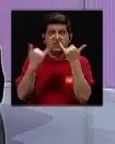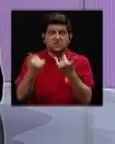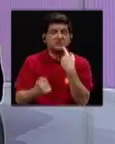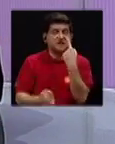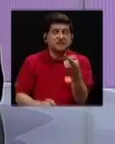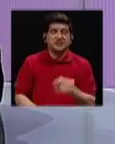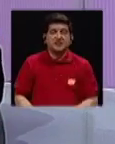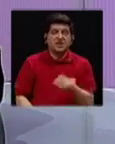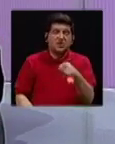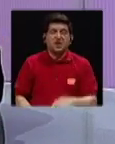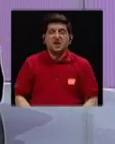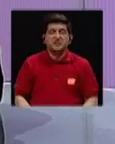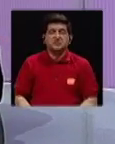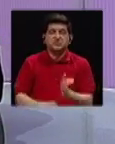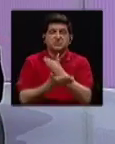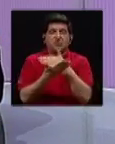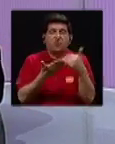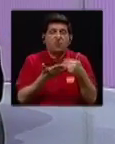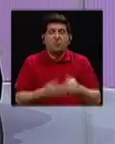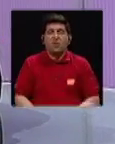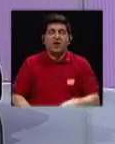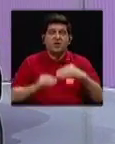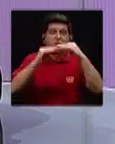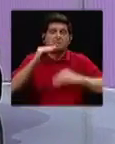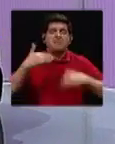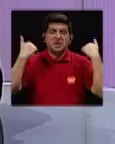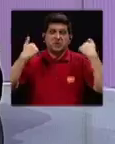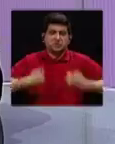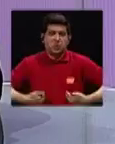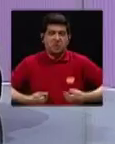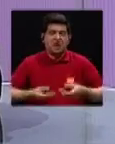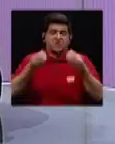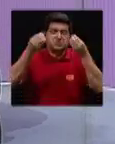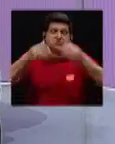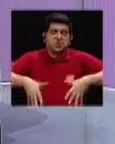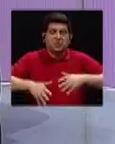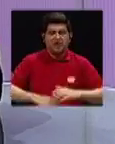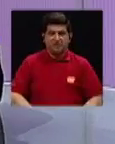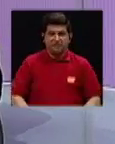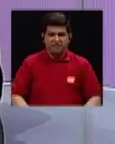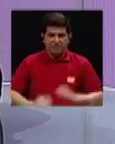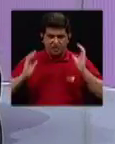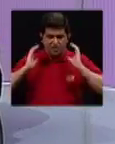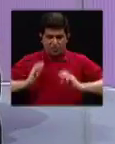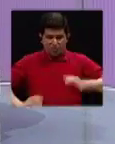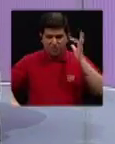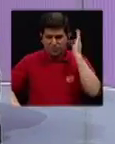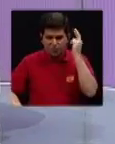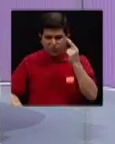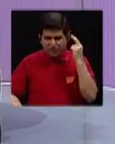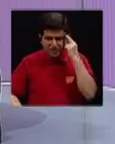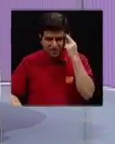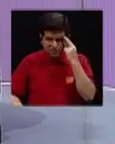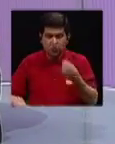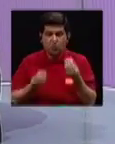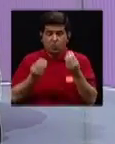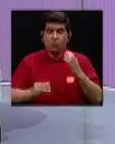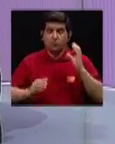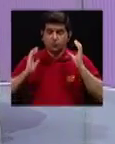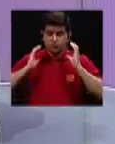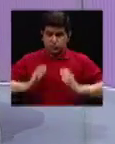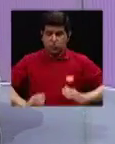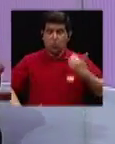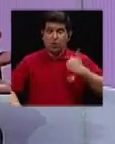progreso porque ya alguien las calificó como residuos o como parte de lo infrahumano como parte de lo que sobra por eso los cuerpos de las